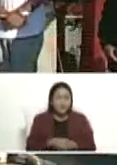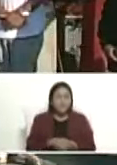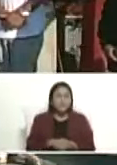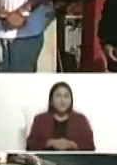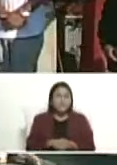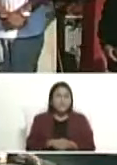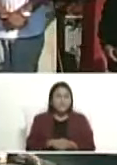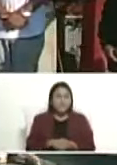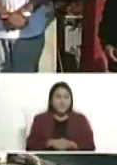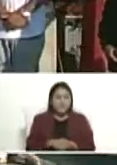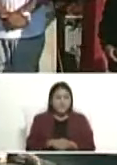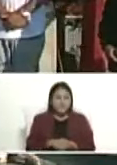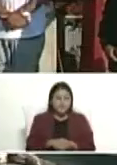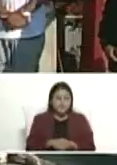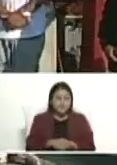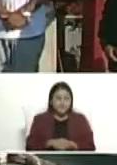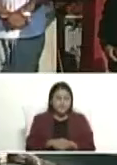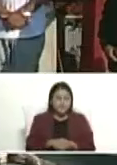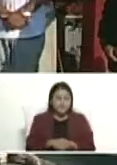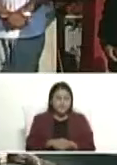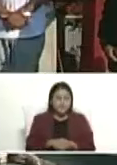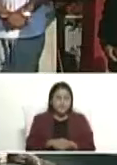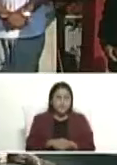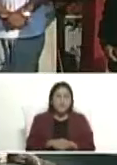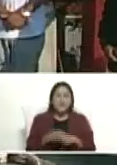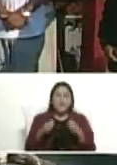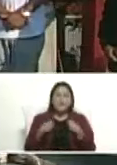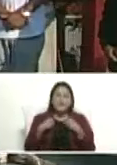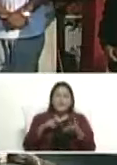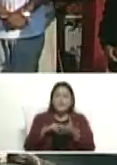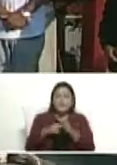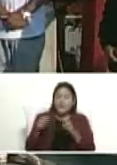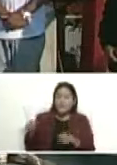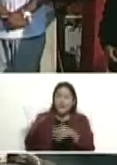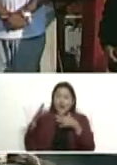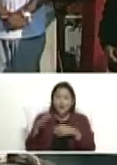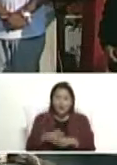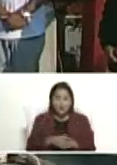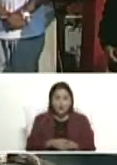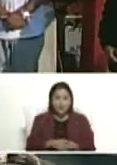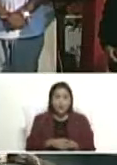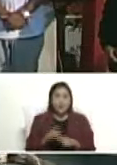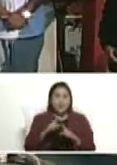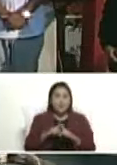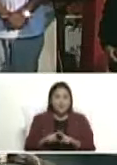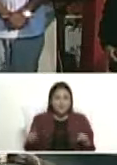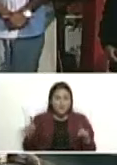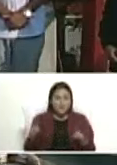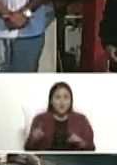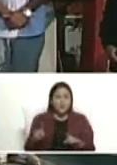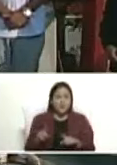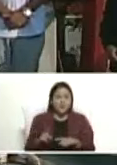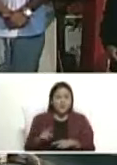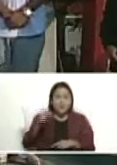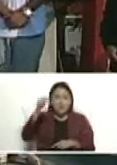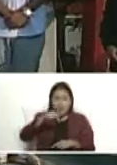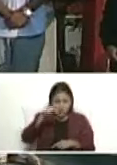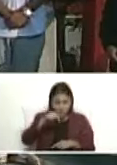vida es un milagro constante. Y hoy el milagro de la